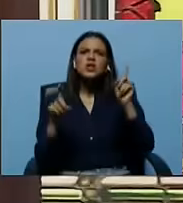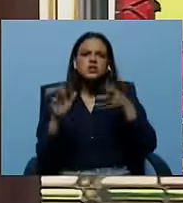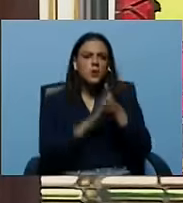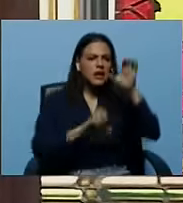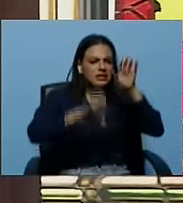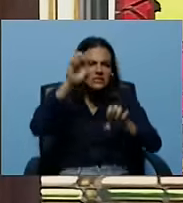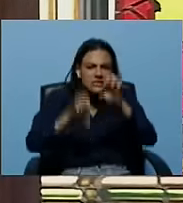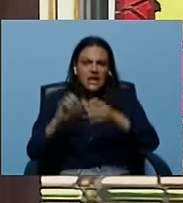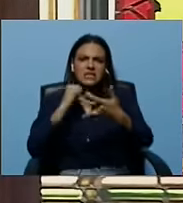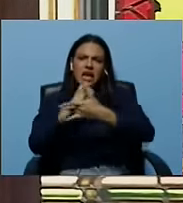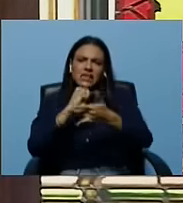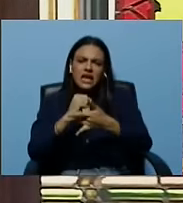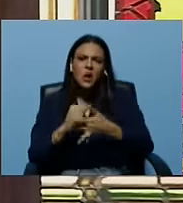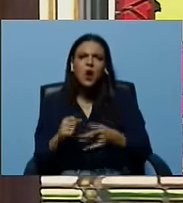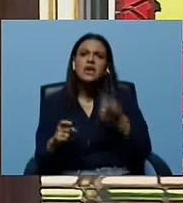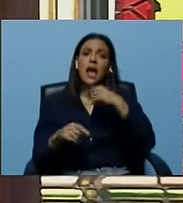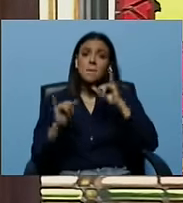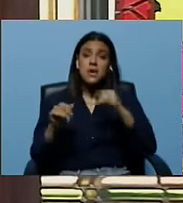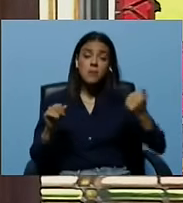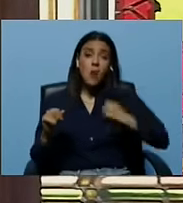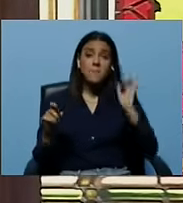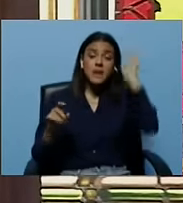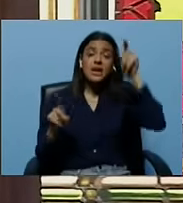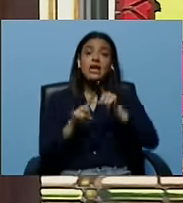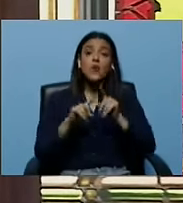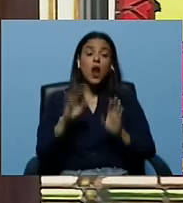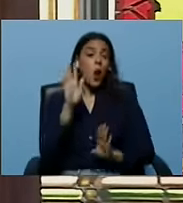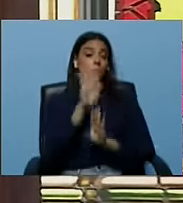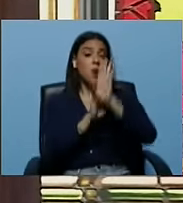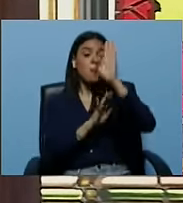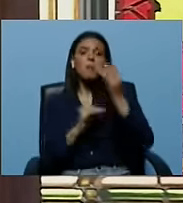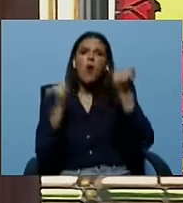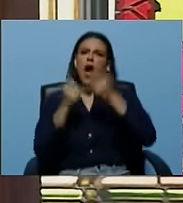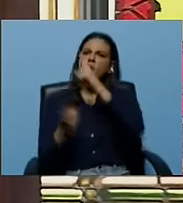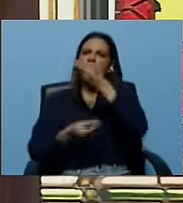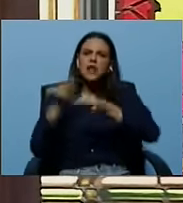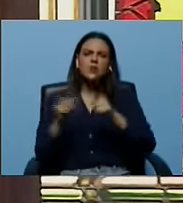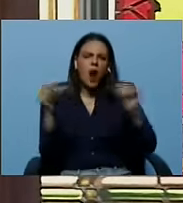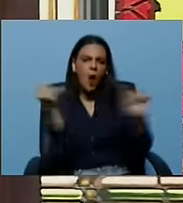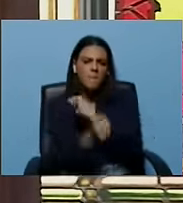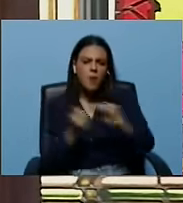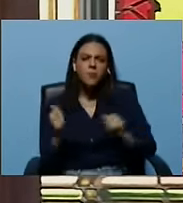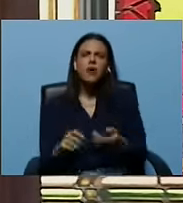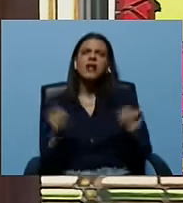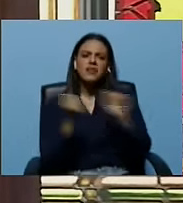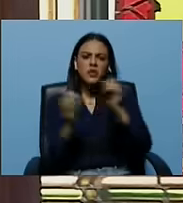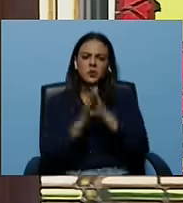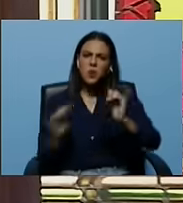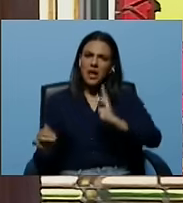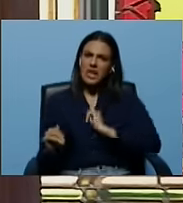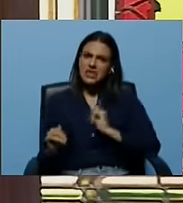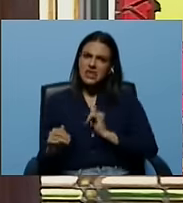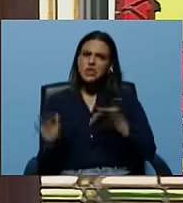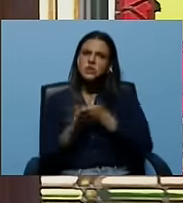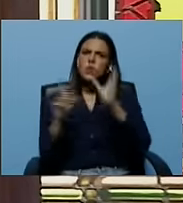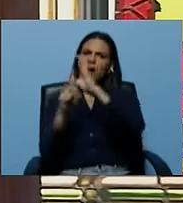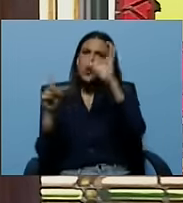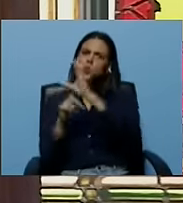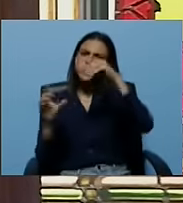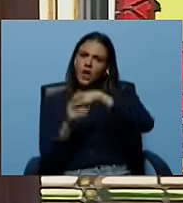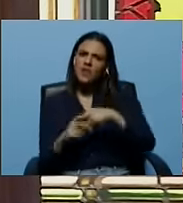que Argentina es uno de los países más avanzados del continente. Destruyendo la identidad cultural y